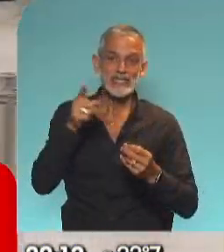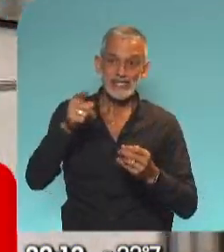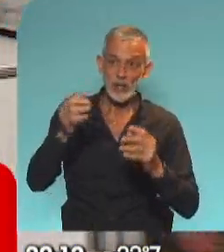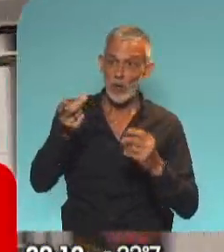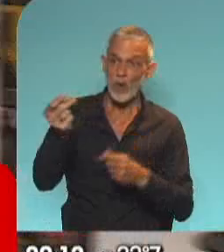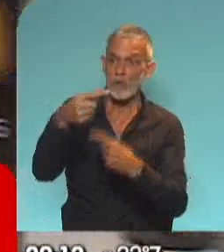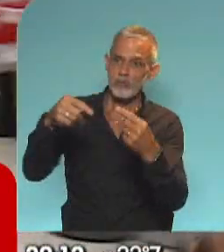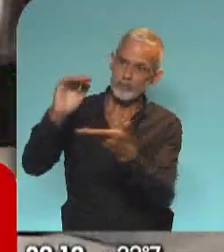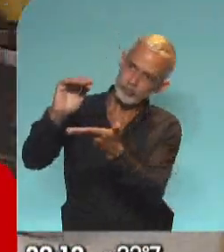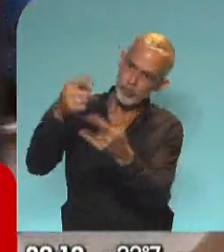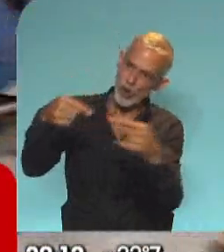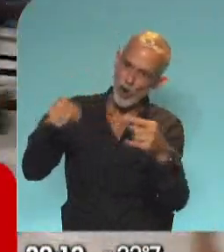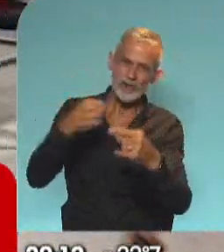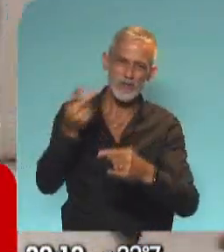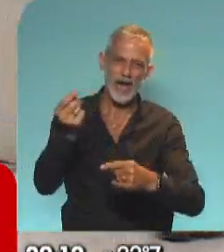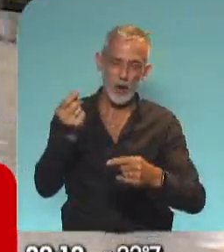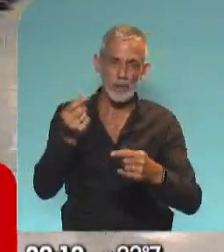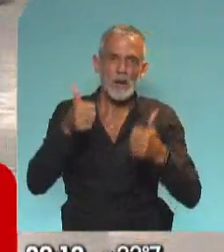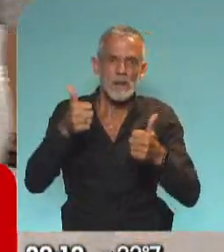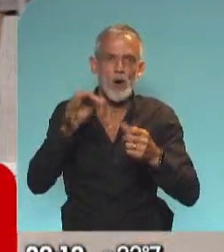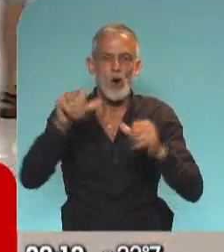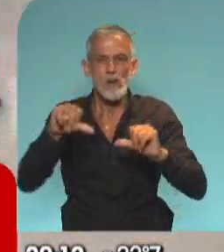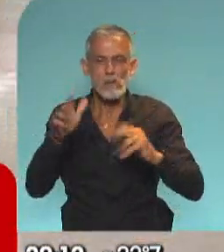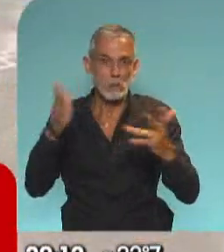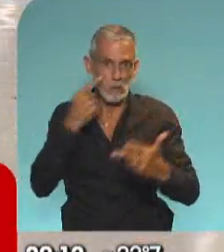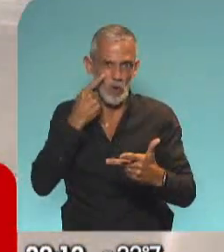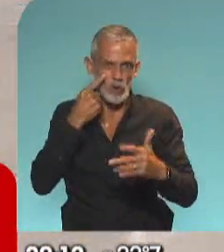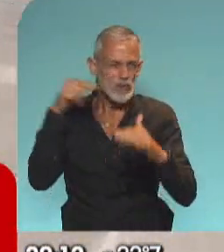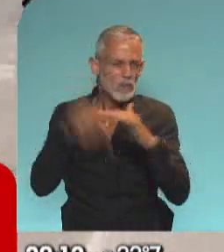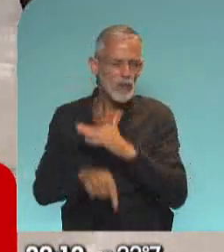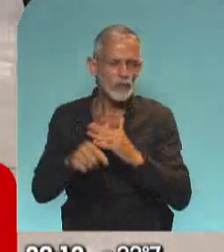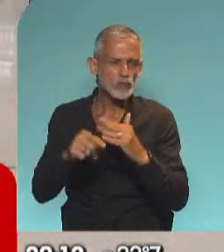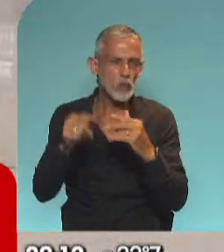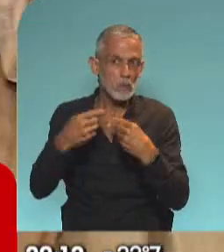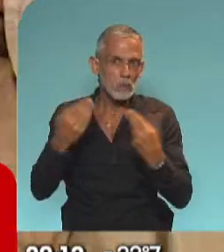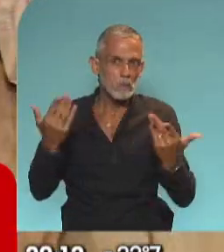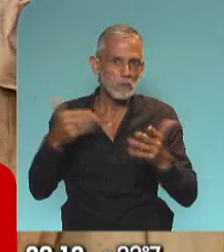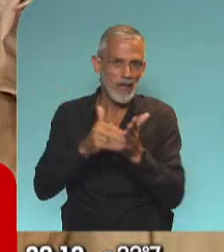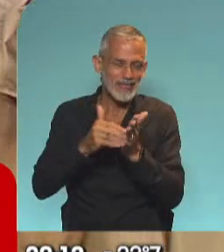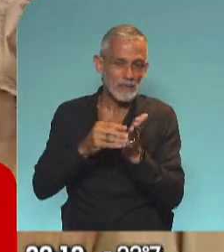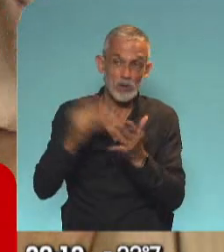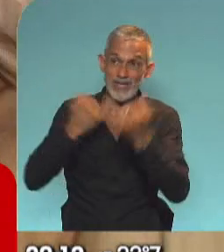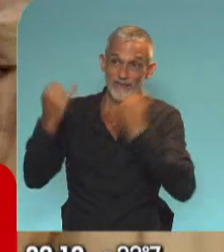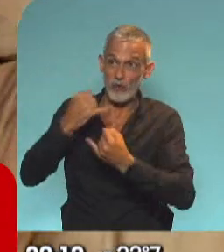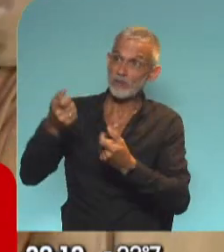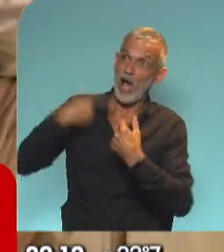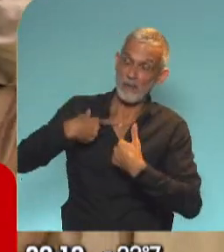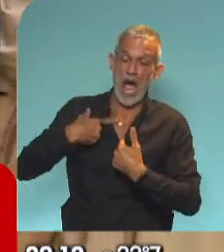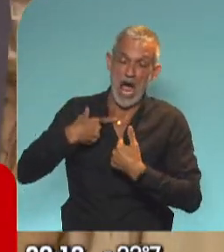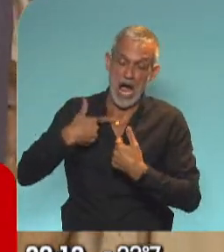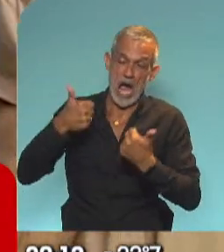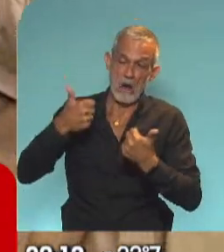un producto o para conocer enteramente cuáles son sus características, y depende de la información que el proveedor le